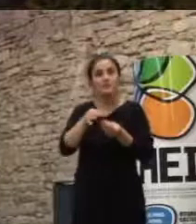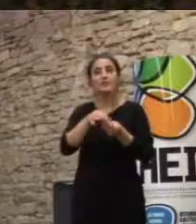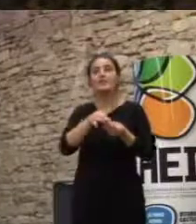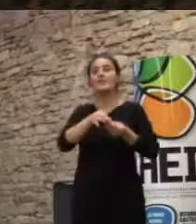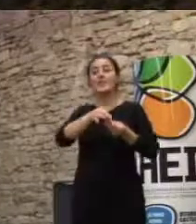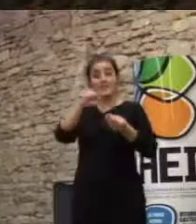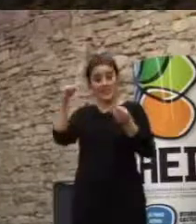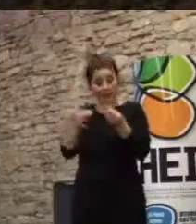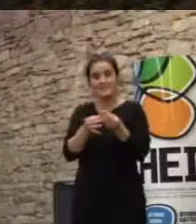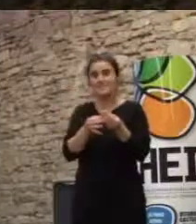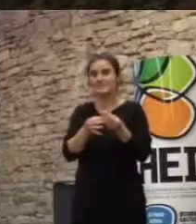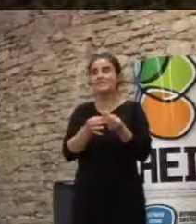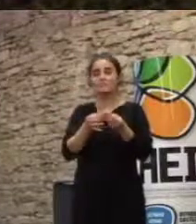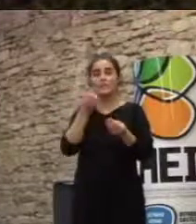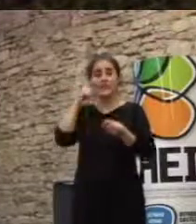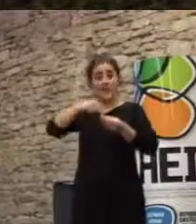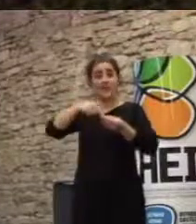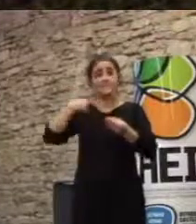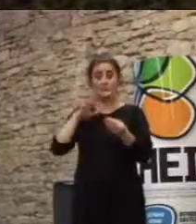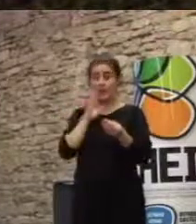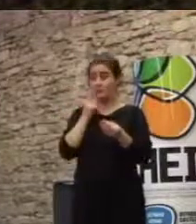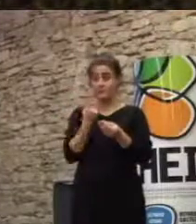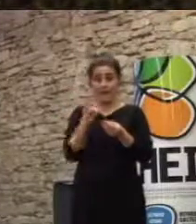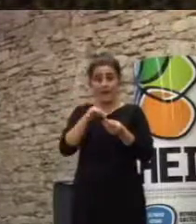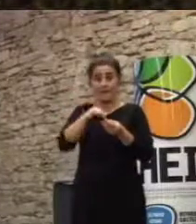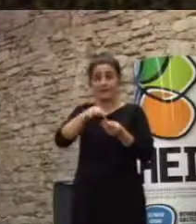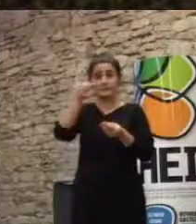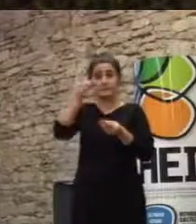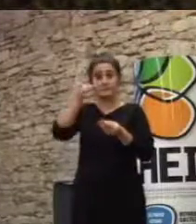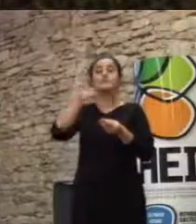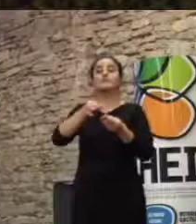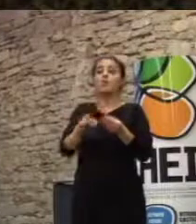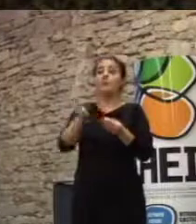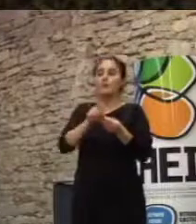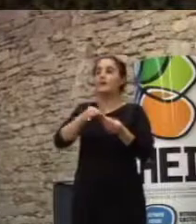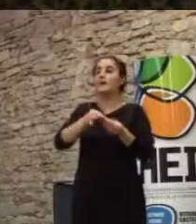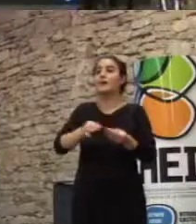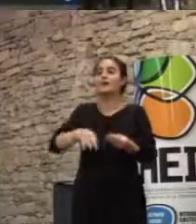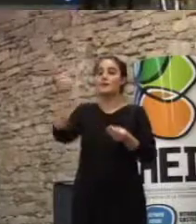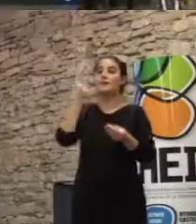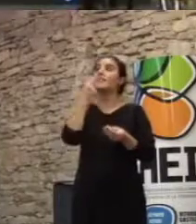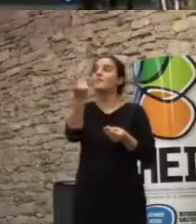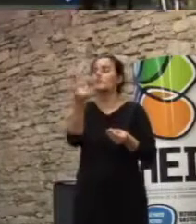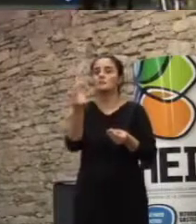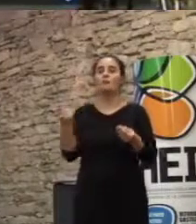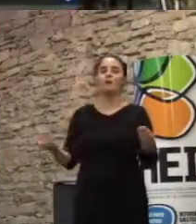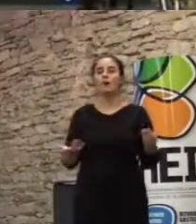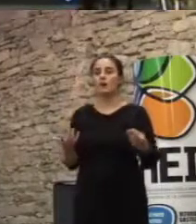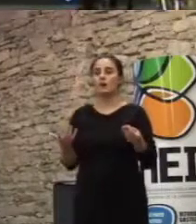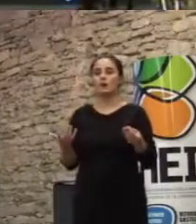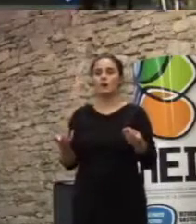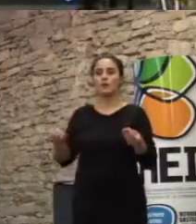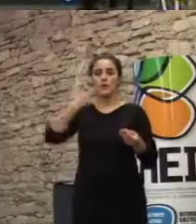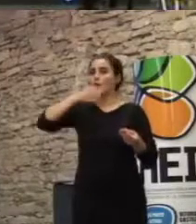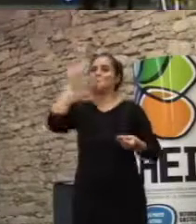y tres perfectos arriba del todo si la cogemos nuevamente entre todos la tiramos hacia arriba diciendo somos